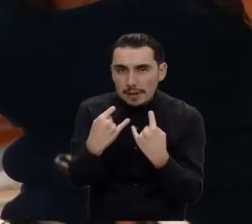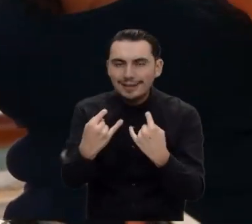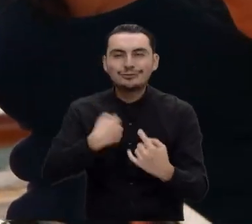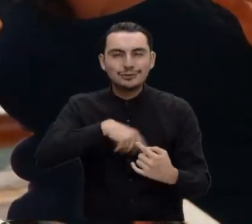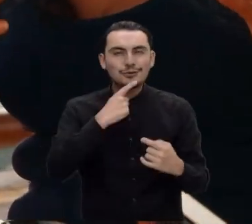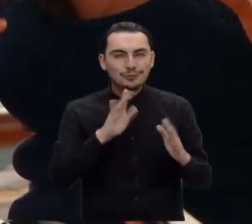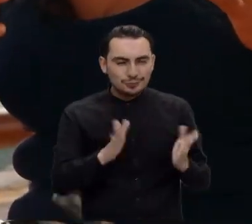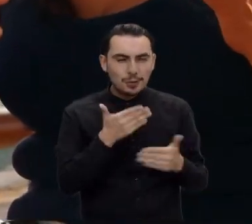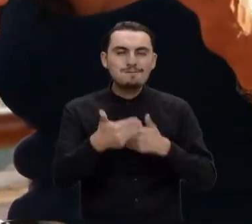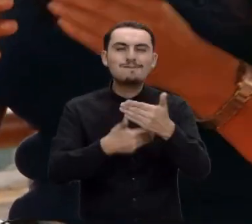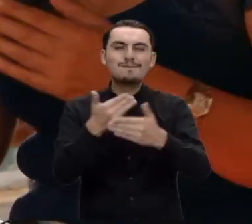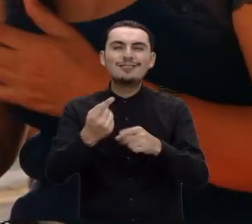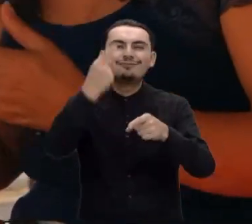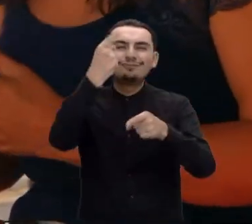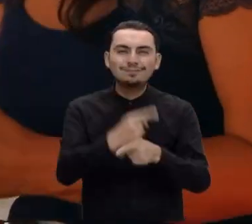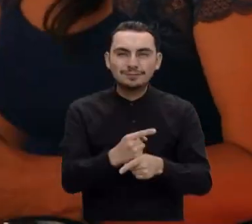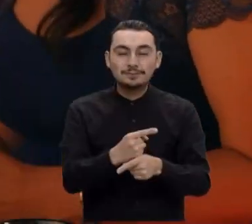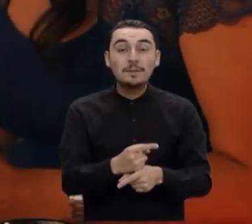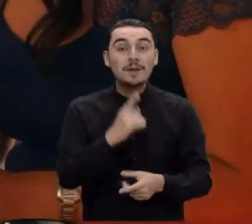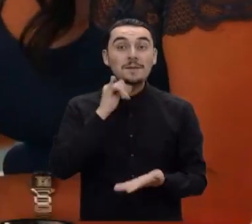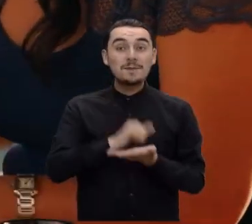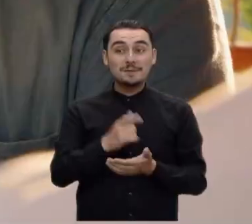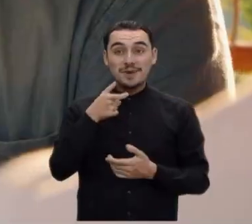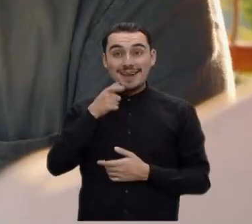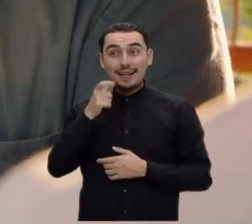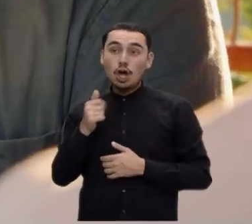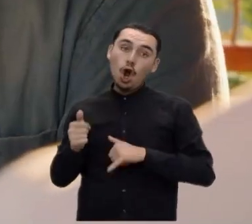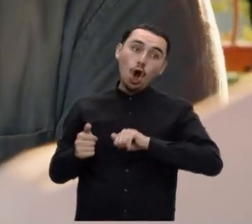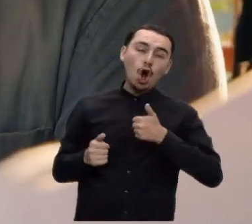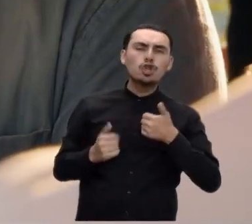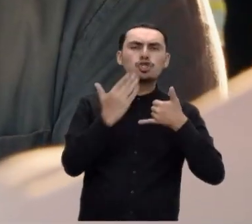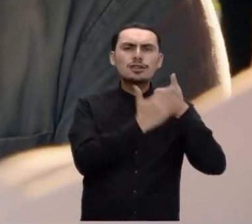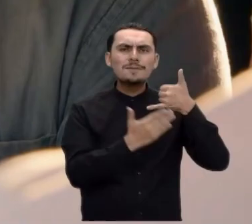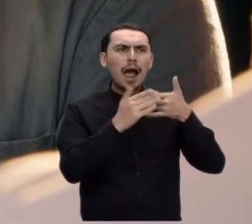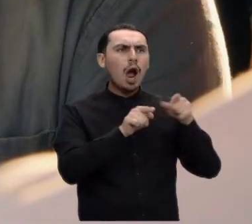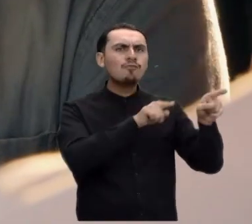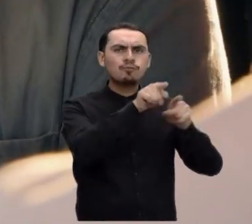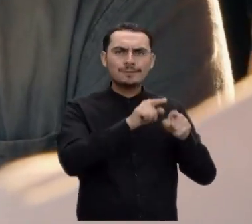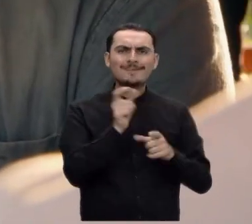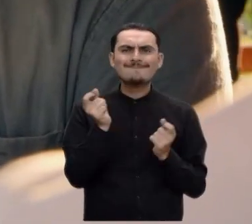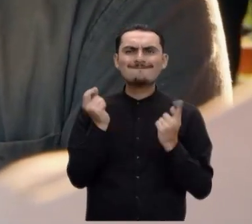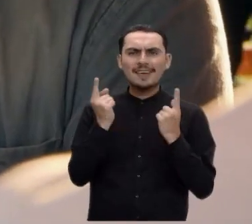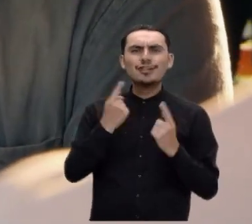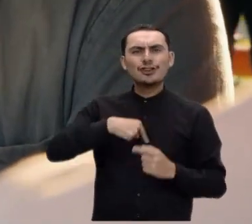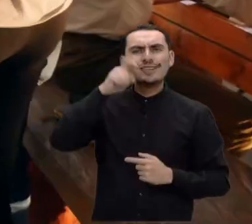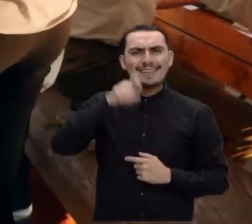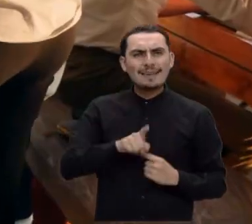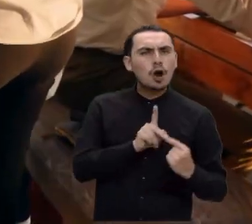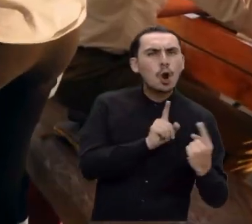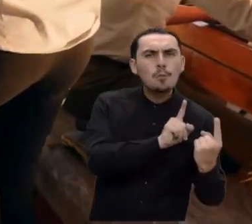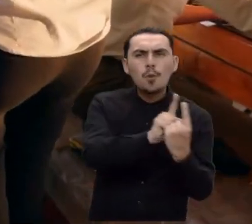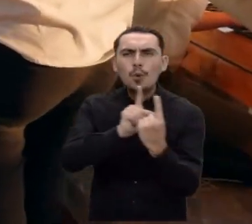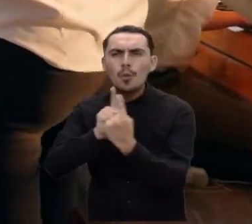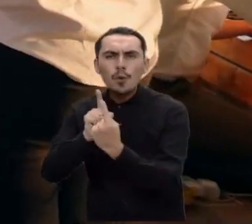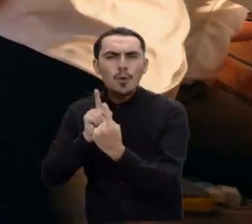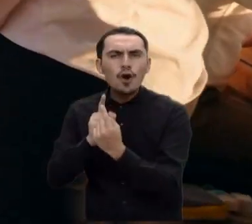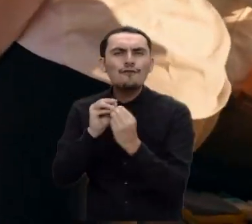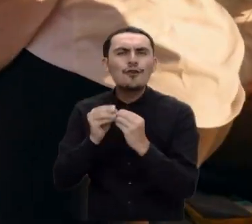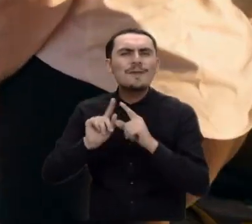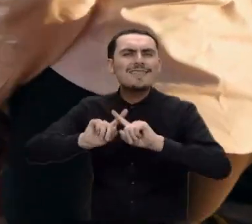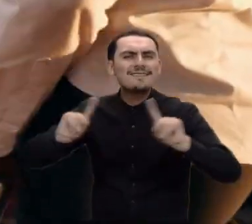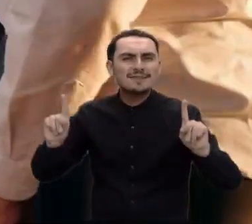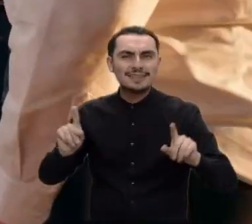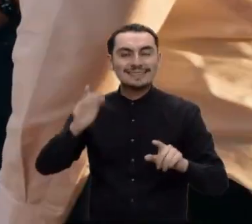está teniendo algunos frutos, porque acá en Caldas y en otros departamentos han entendido que tenemos que aproximarnos de una manera